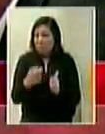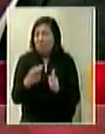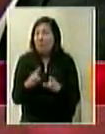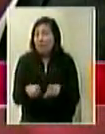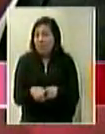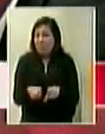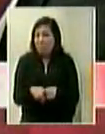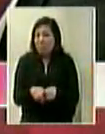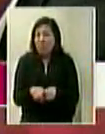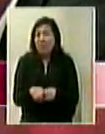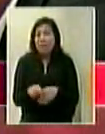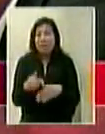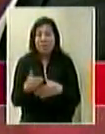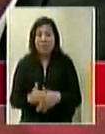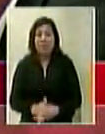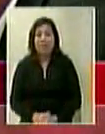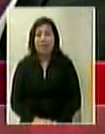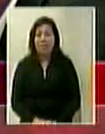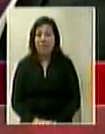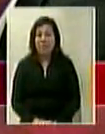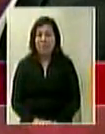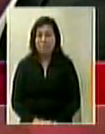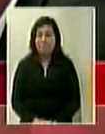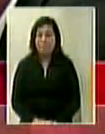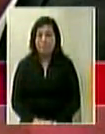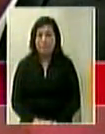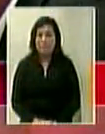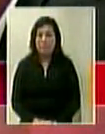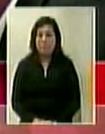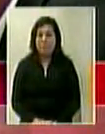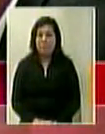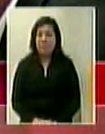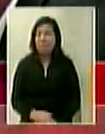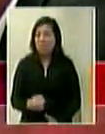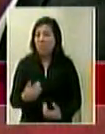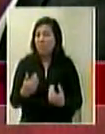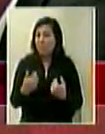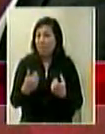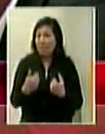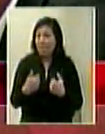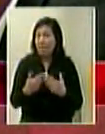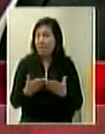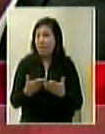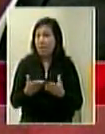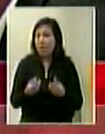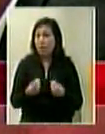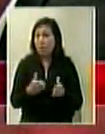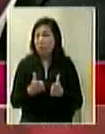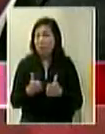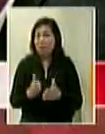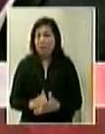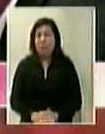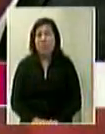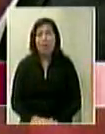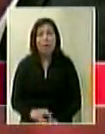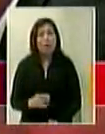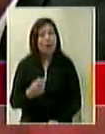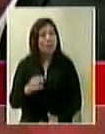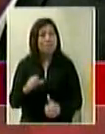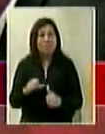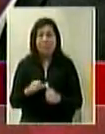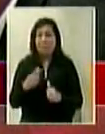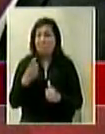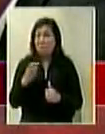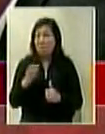Y también voy a decirlo, y que me perdone el presidente y su familia, los padres también tienen peculiares características, pues no son